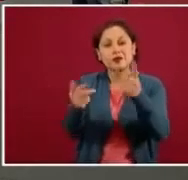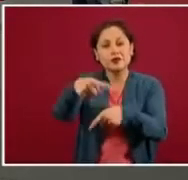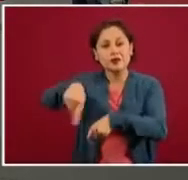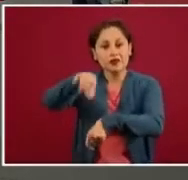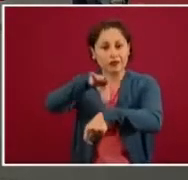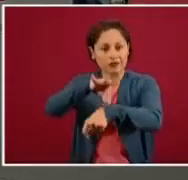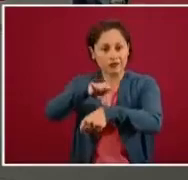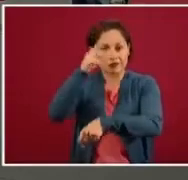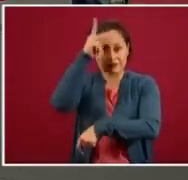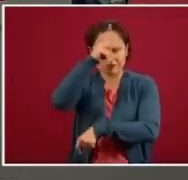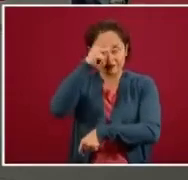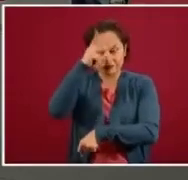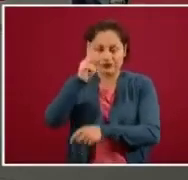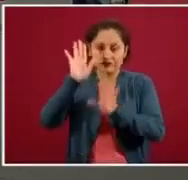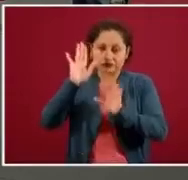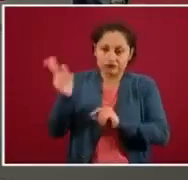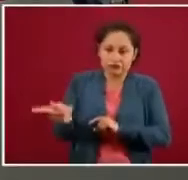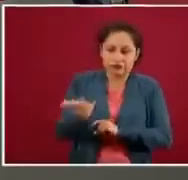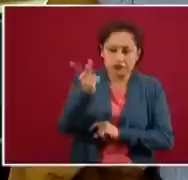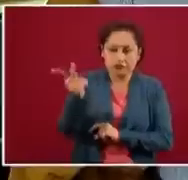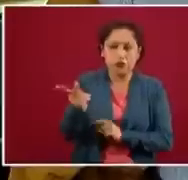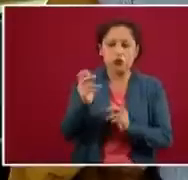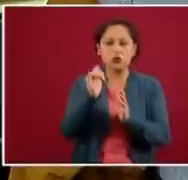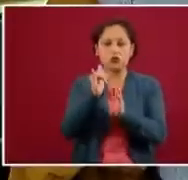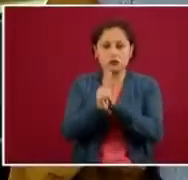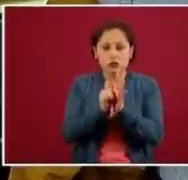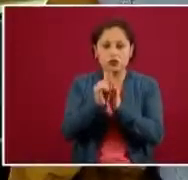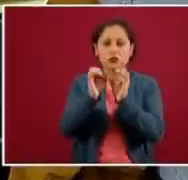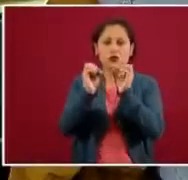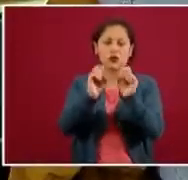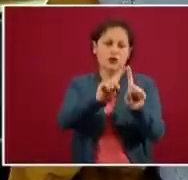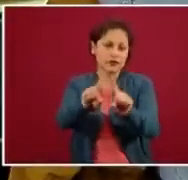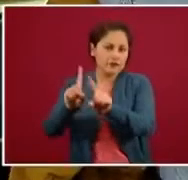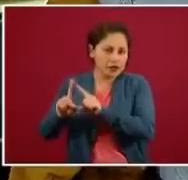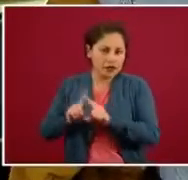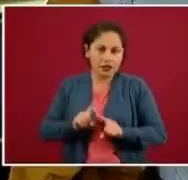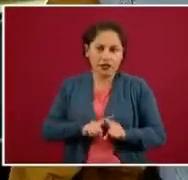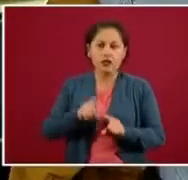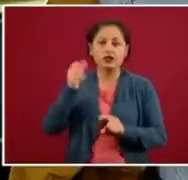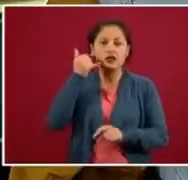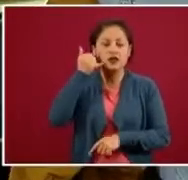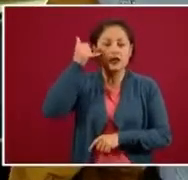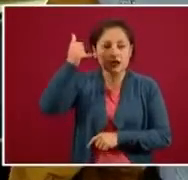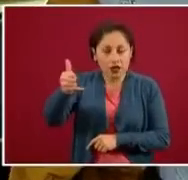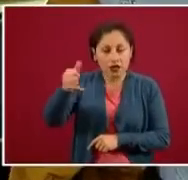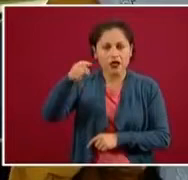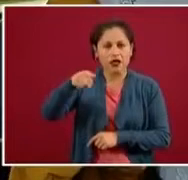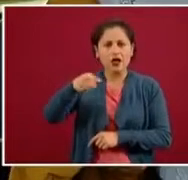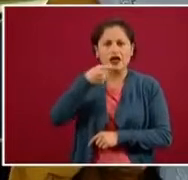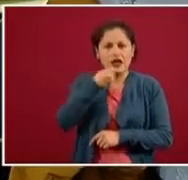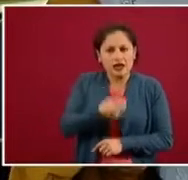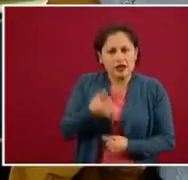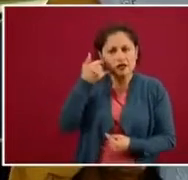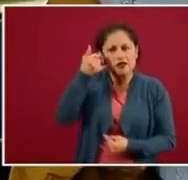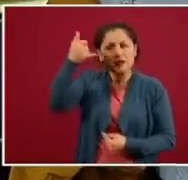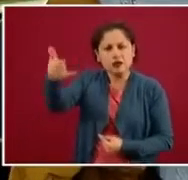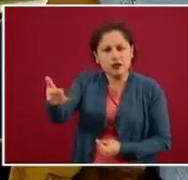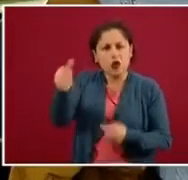si tienen en esta estrategia preparados materiales específicos para hablar con los niños, cómo les explicamos